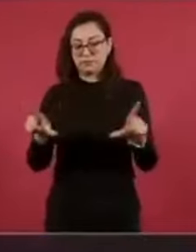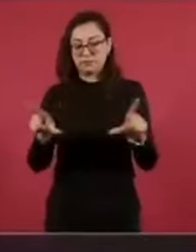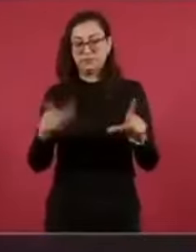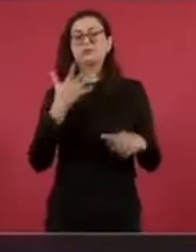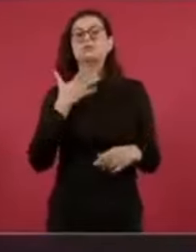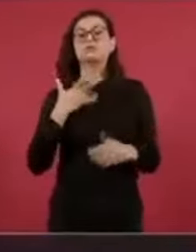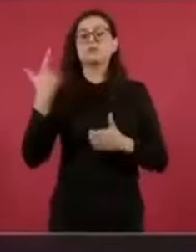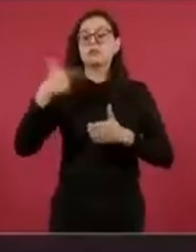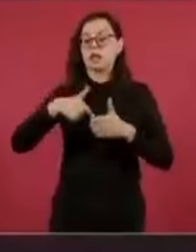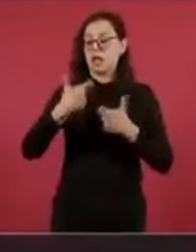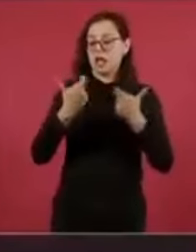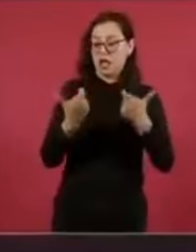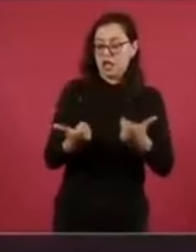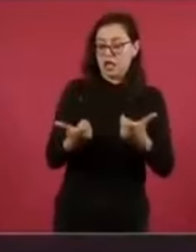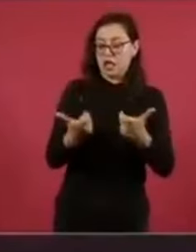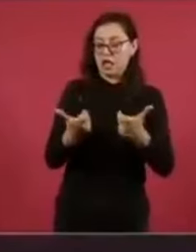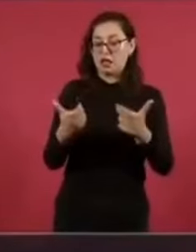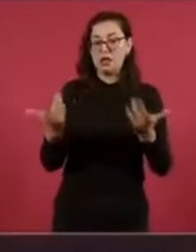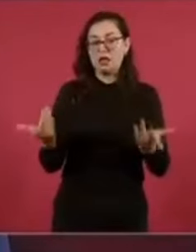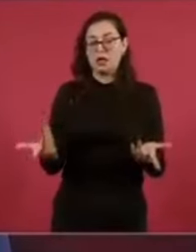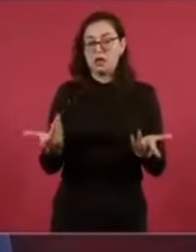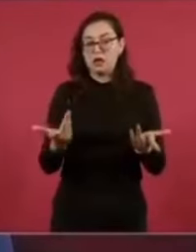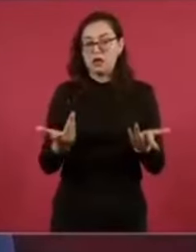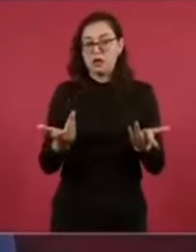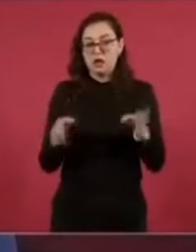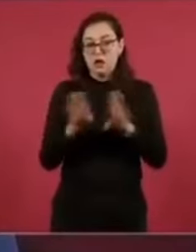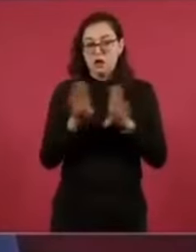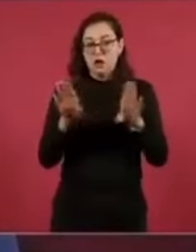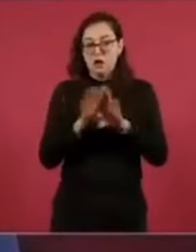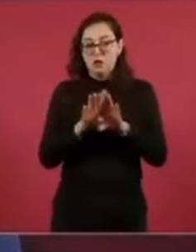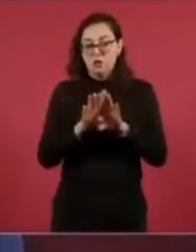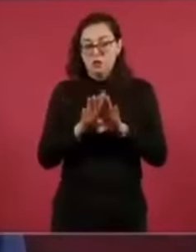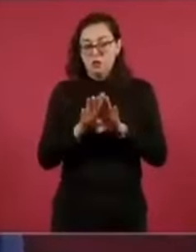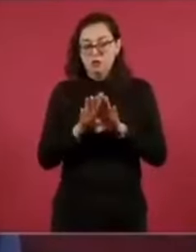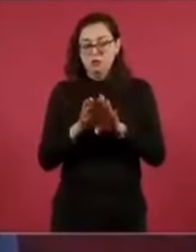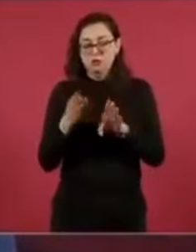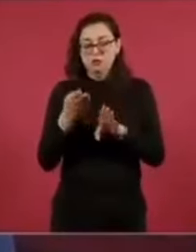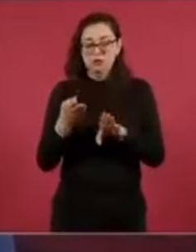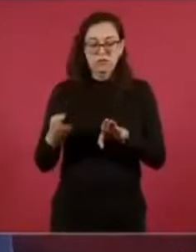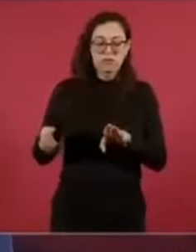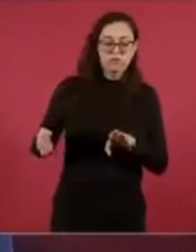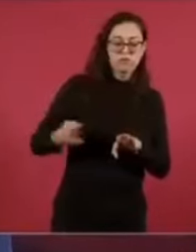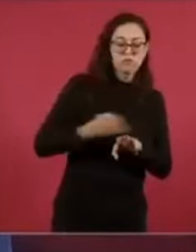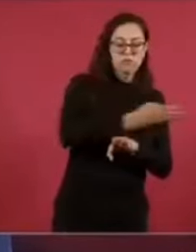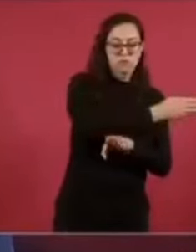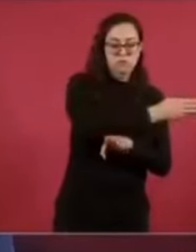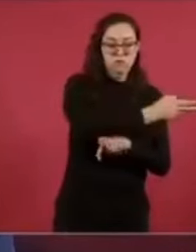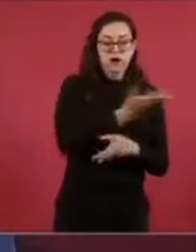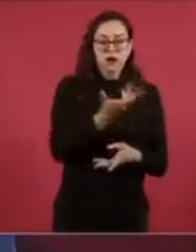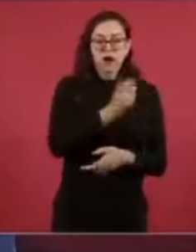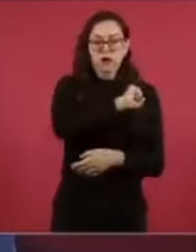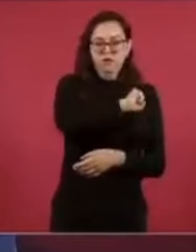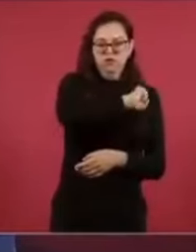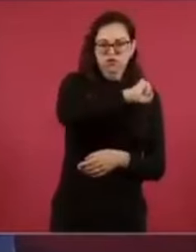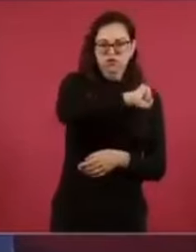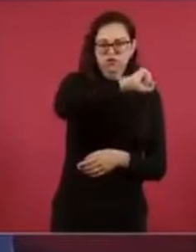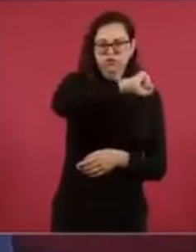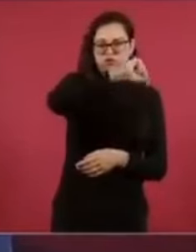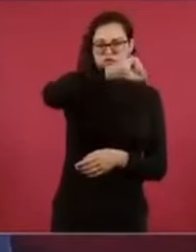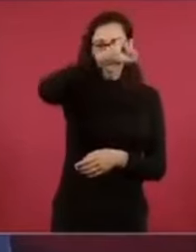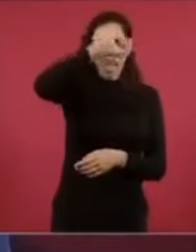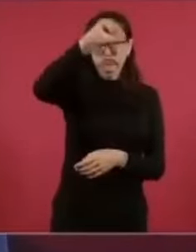de los combustibles de cuánto aumentaba la gasolina